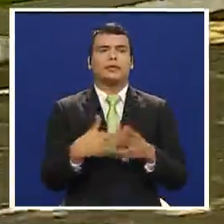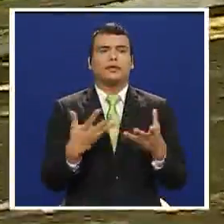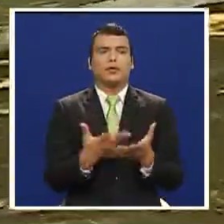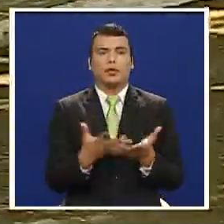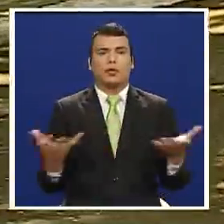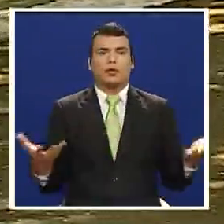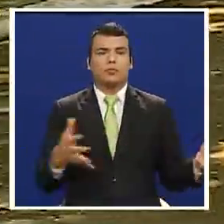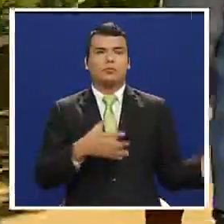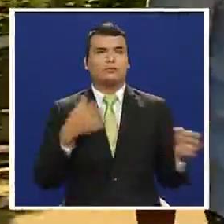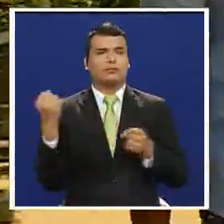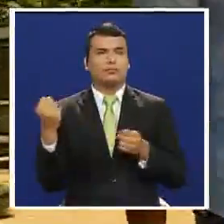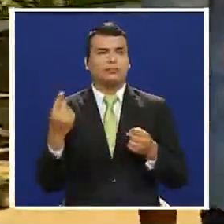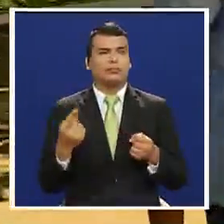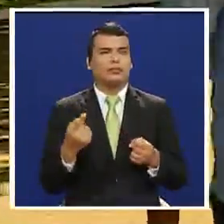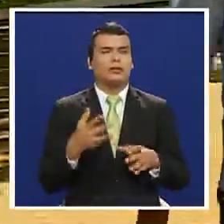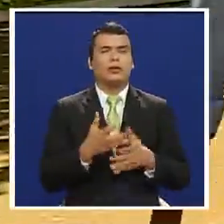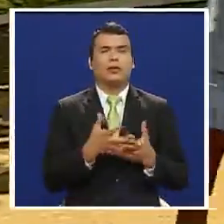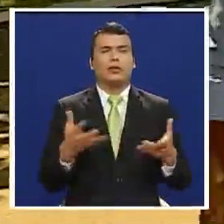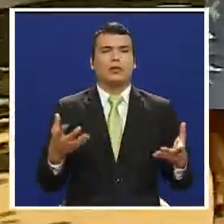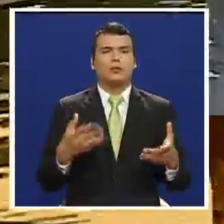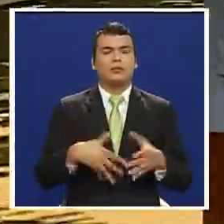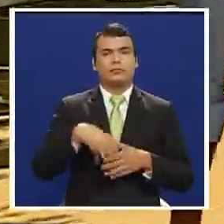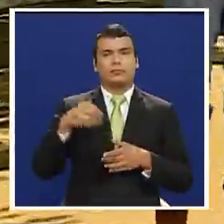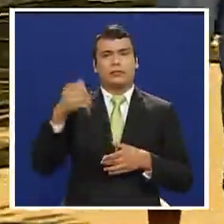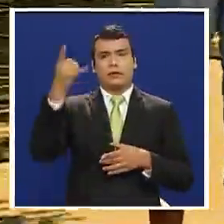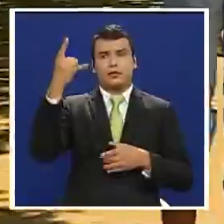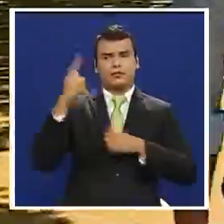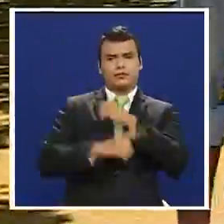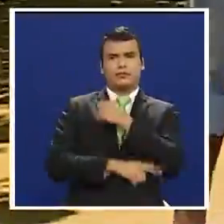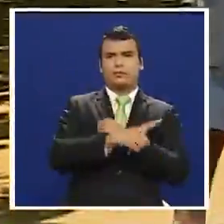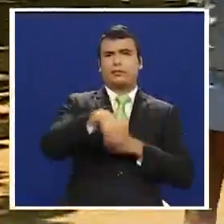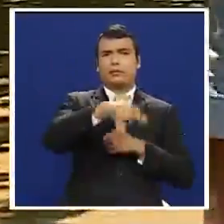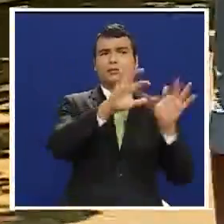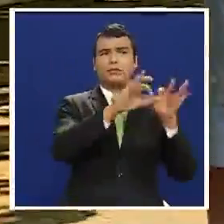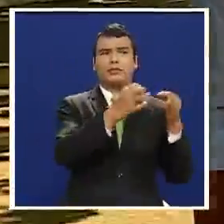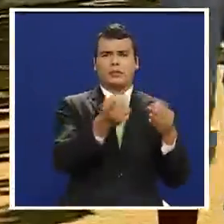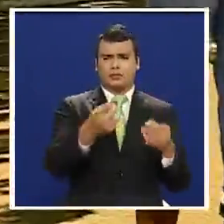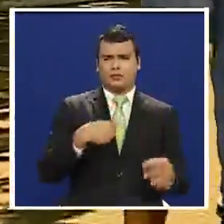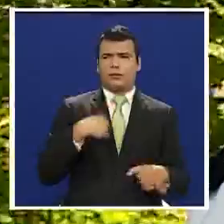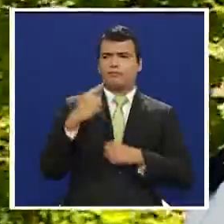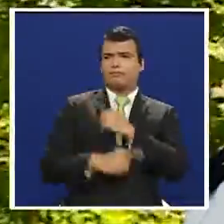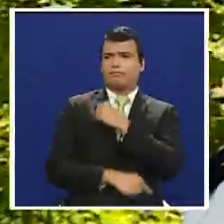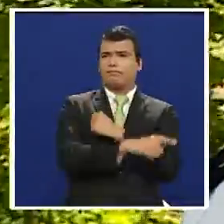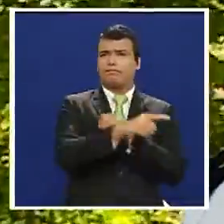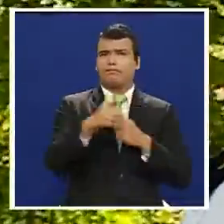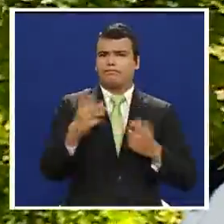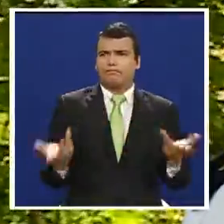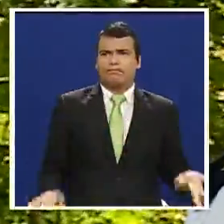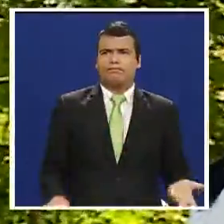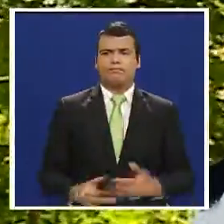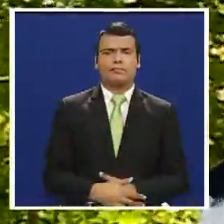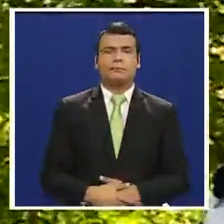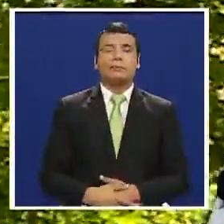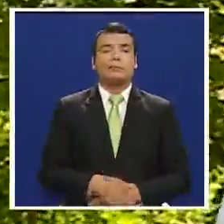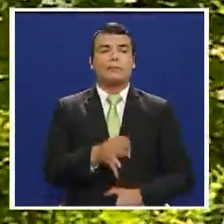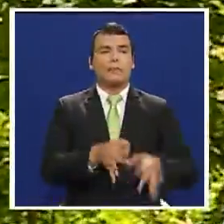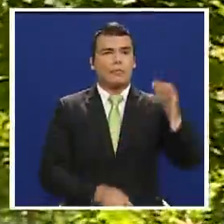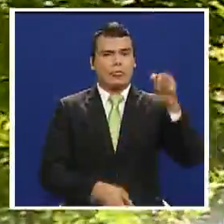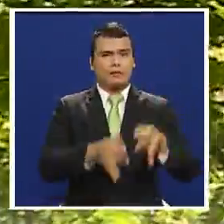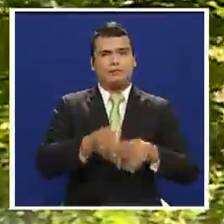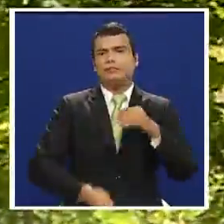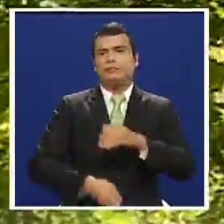en este imperio económico hasta descubrir manejos ilegales que desencadenaron en la intervención de sus propiedades. Jorge Julio Grajales, el mayor